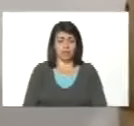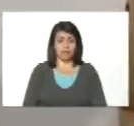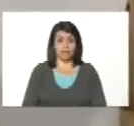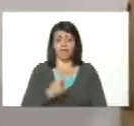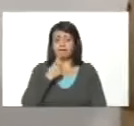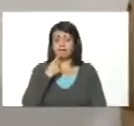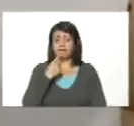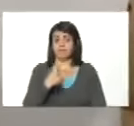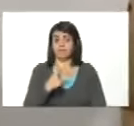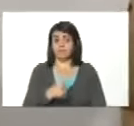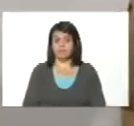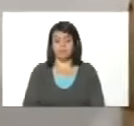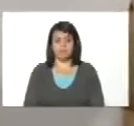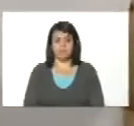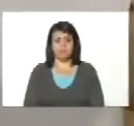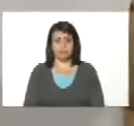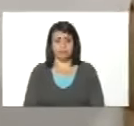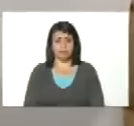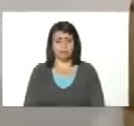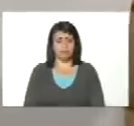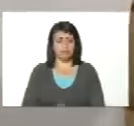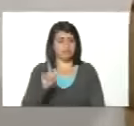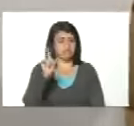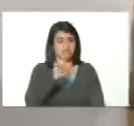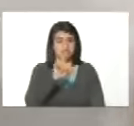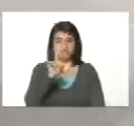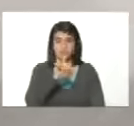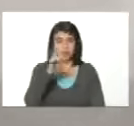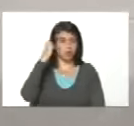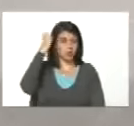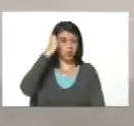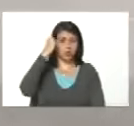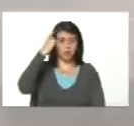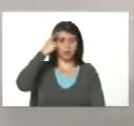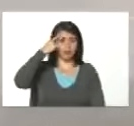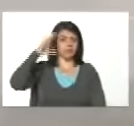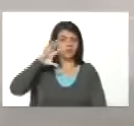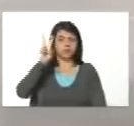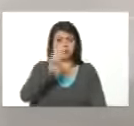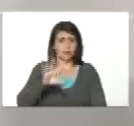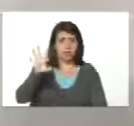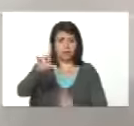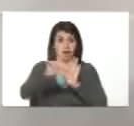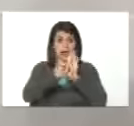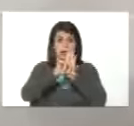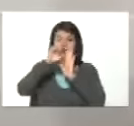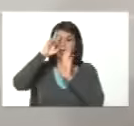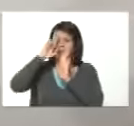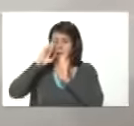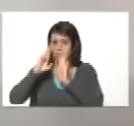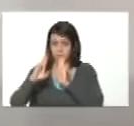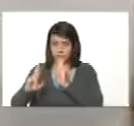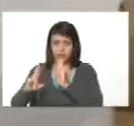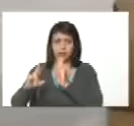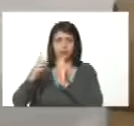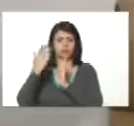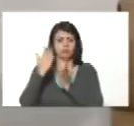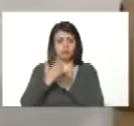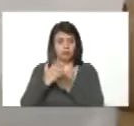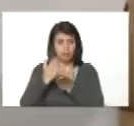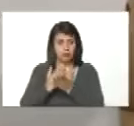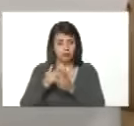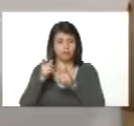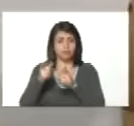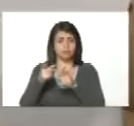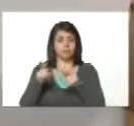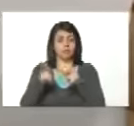Y les dijimos, no sé cómo es en Europa, pero en Venezuela las leyes se respetan.